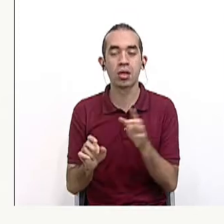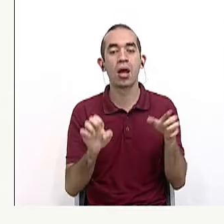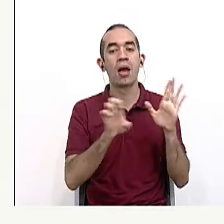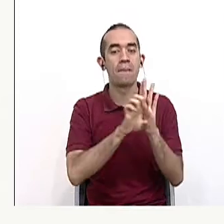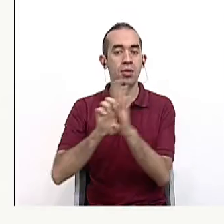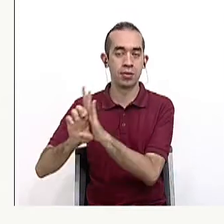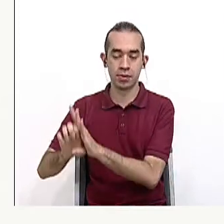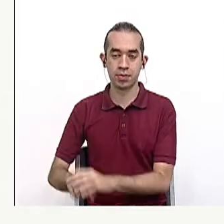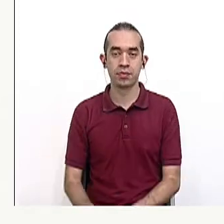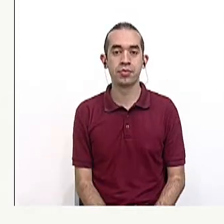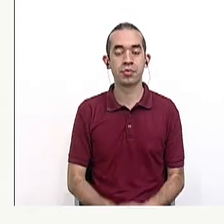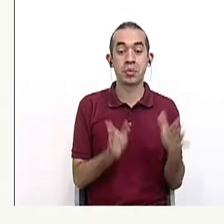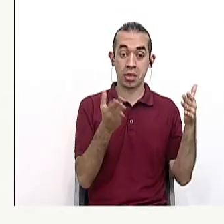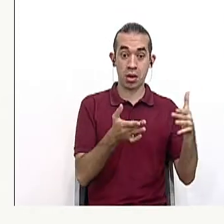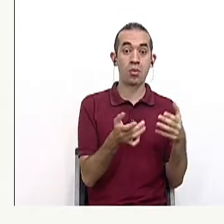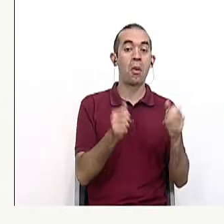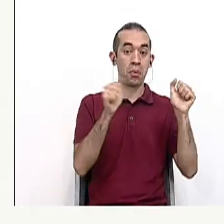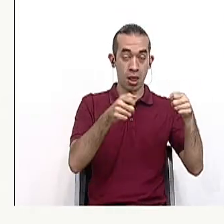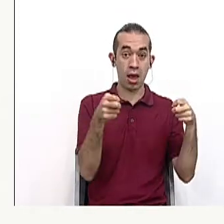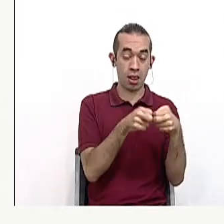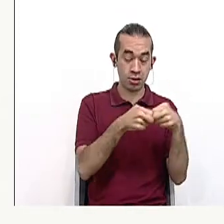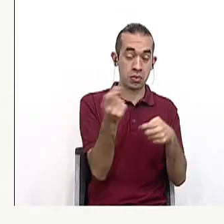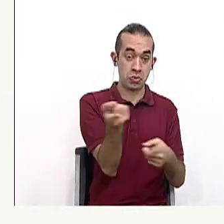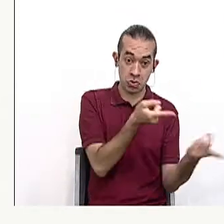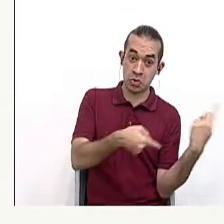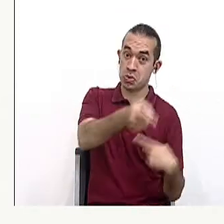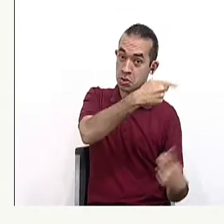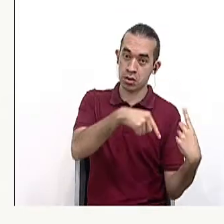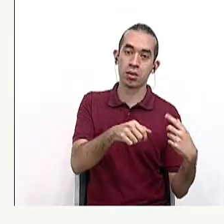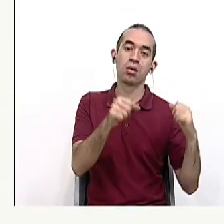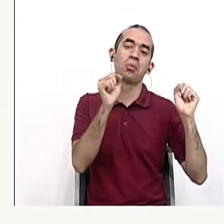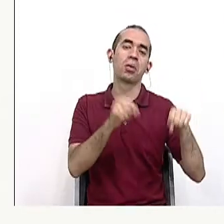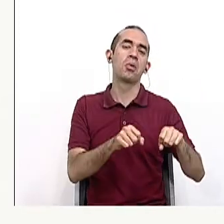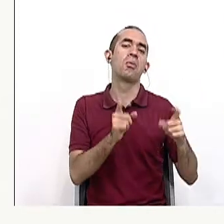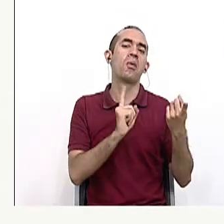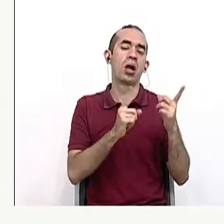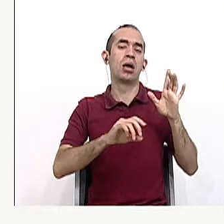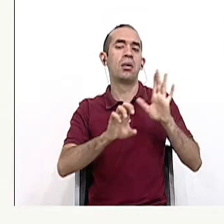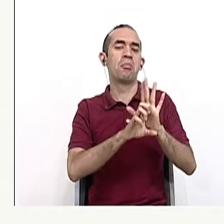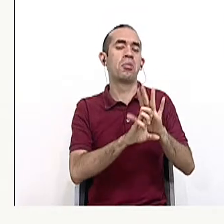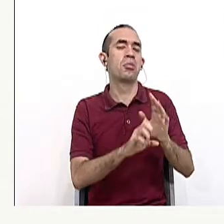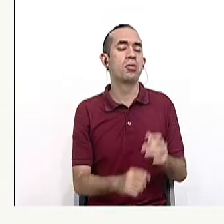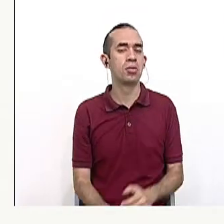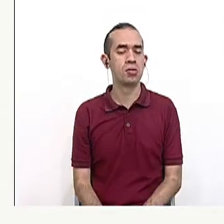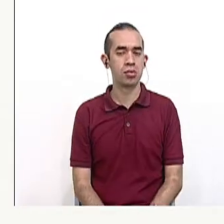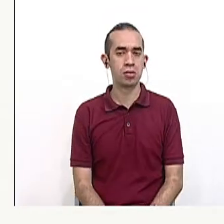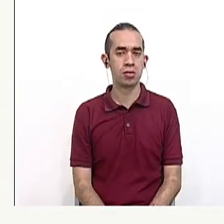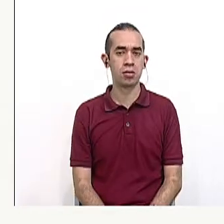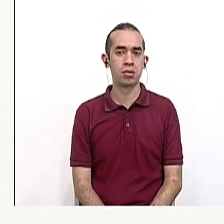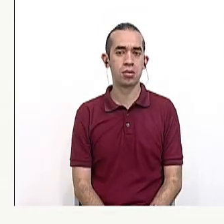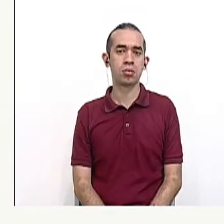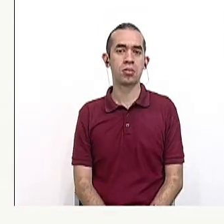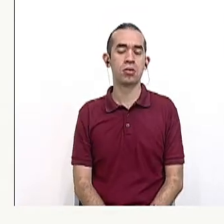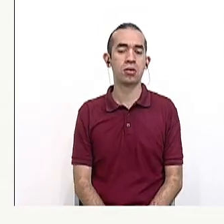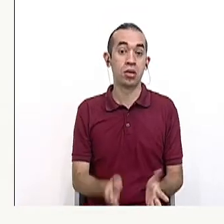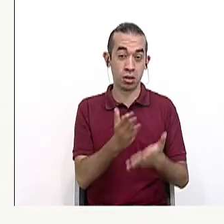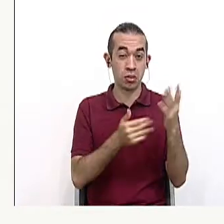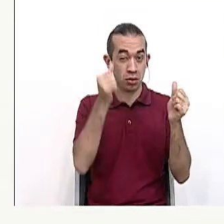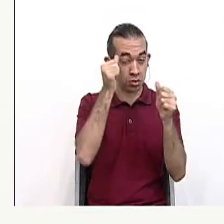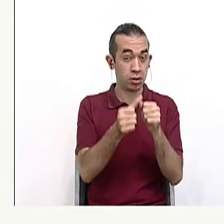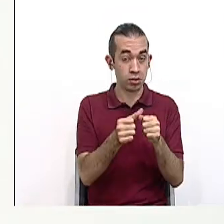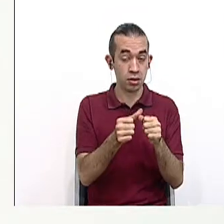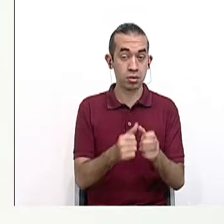estos materiales. Cuando hablamos de materiales conductores, ¿cuáles podrían ustedes indicar? ¿Sí recuerdan algunos